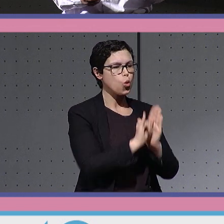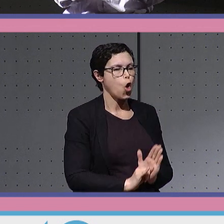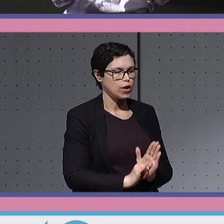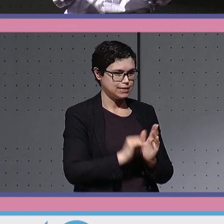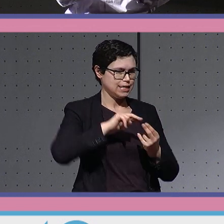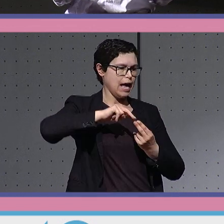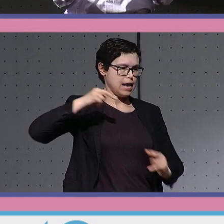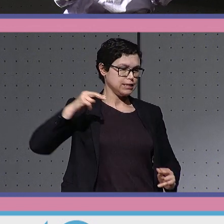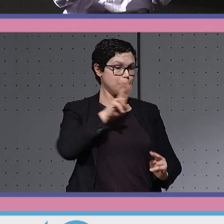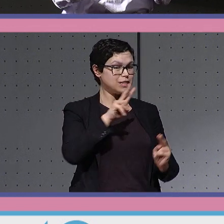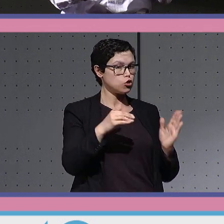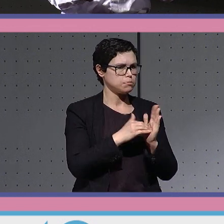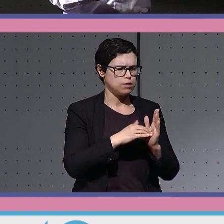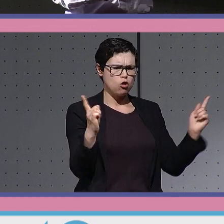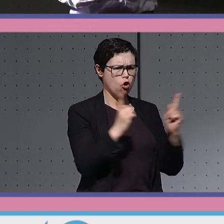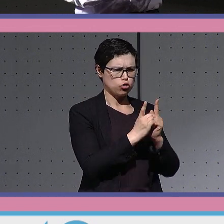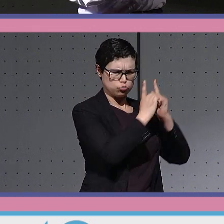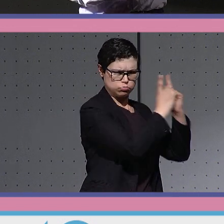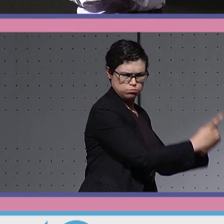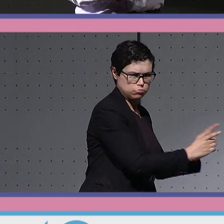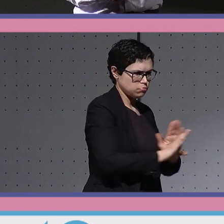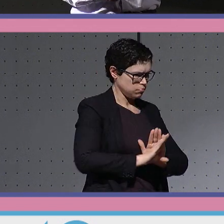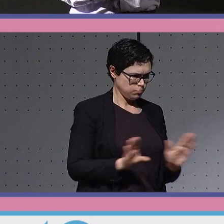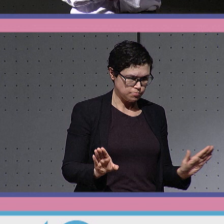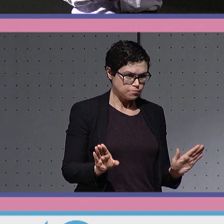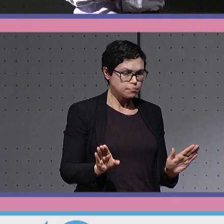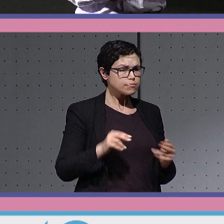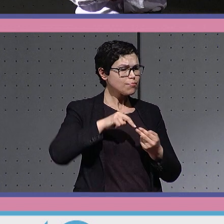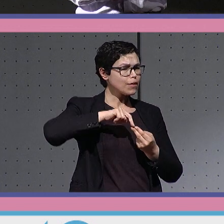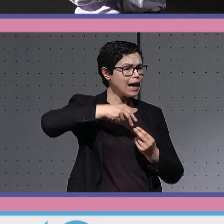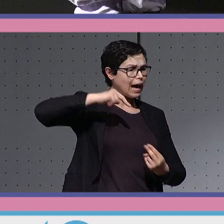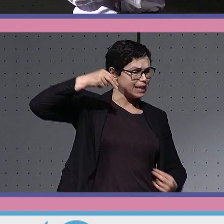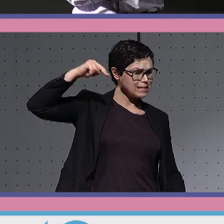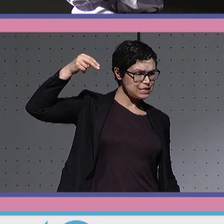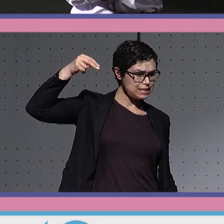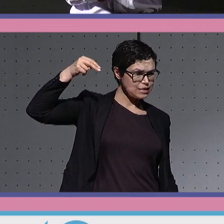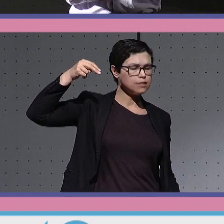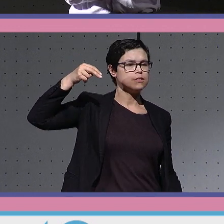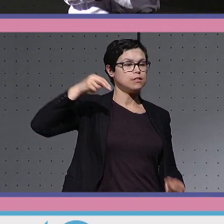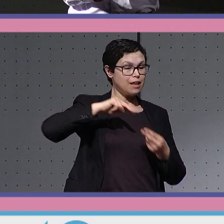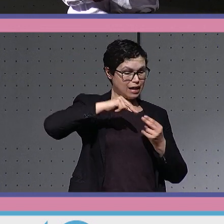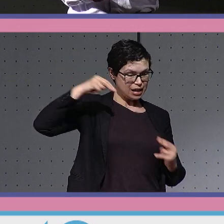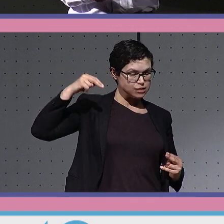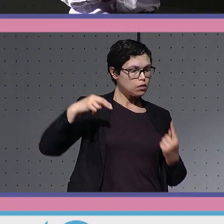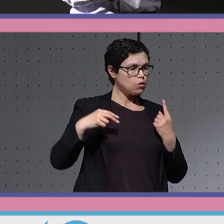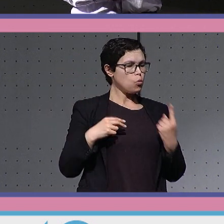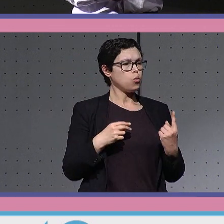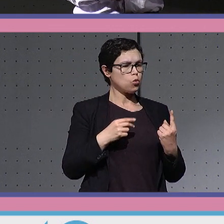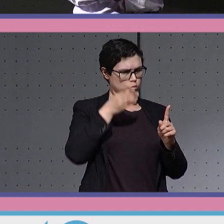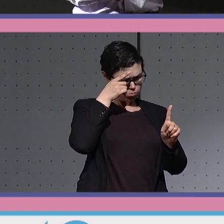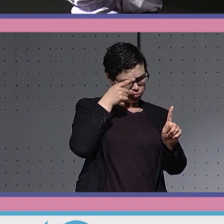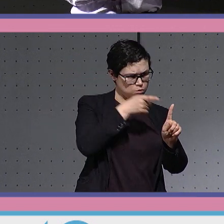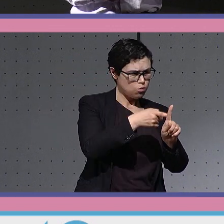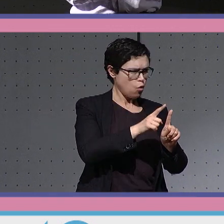genes. Esto es lo que hay que saber de genética. Los genes pueden hacer más de una instrucción. El gen que